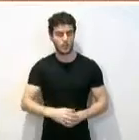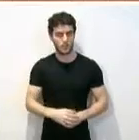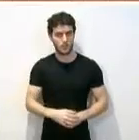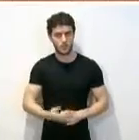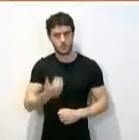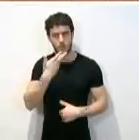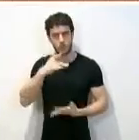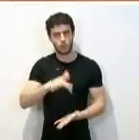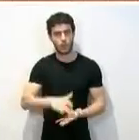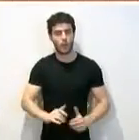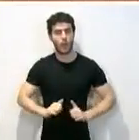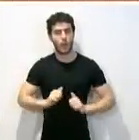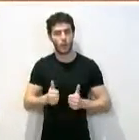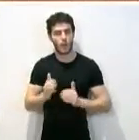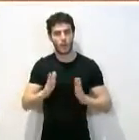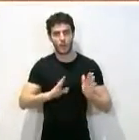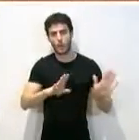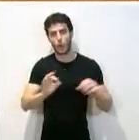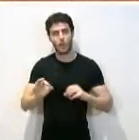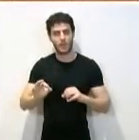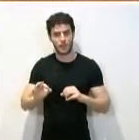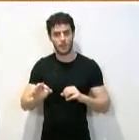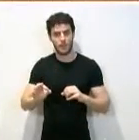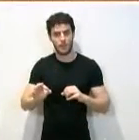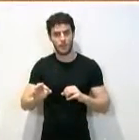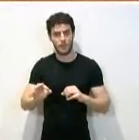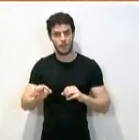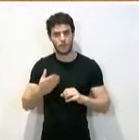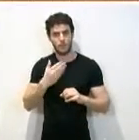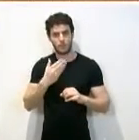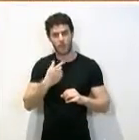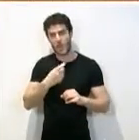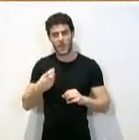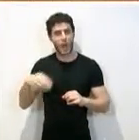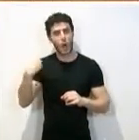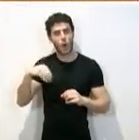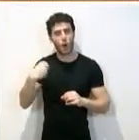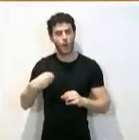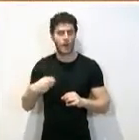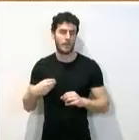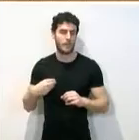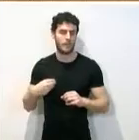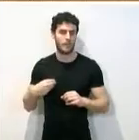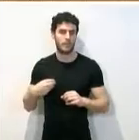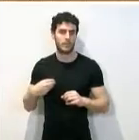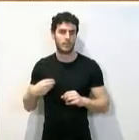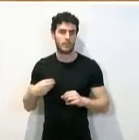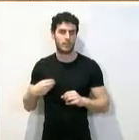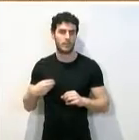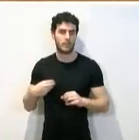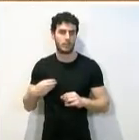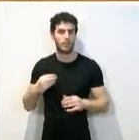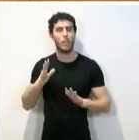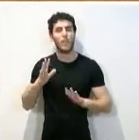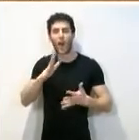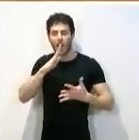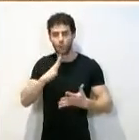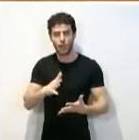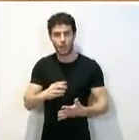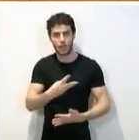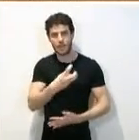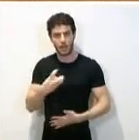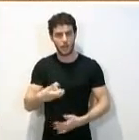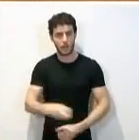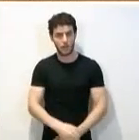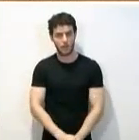de la década de los 90 cada año se quitaban la vida algo más de 100 jóvenes y adolescentes, en la actualidad llegamos a los